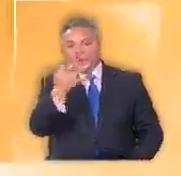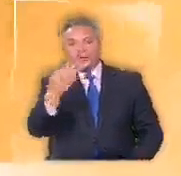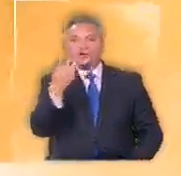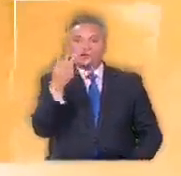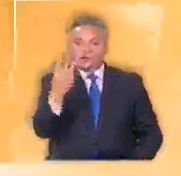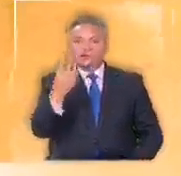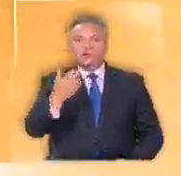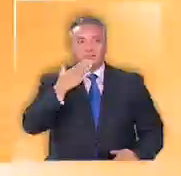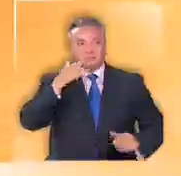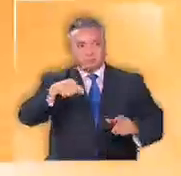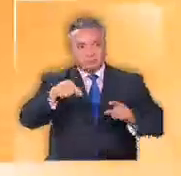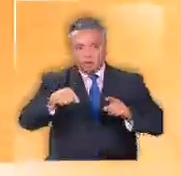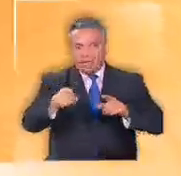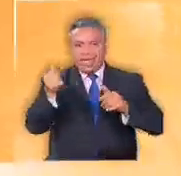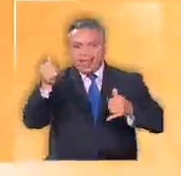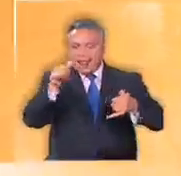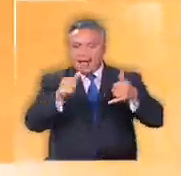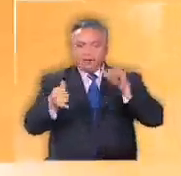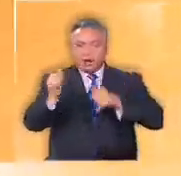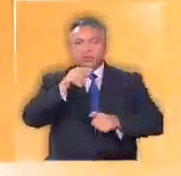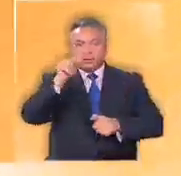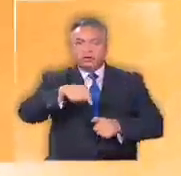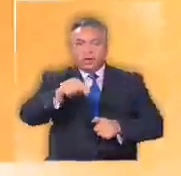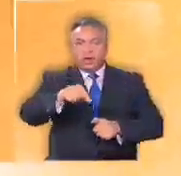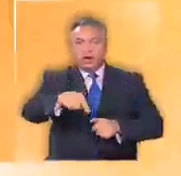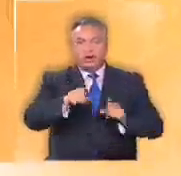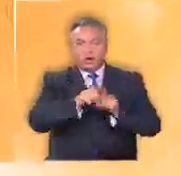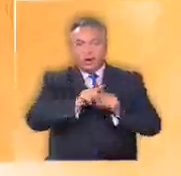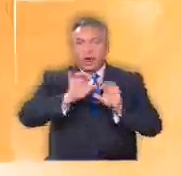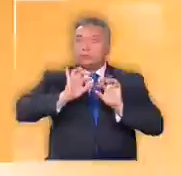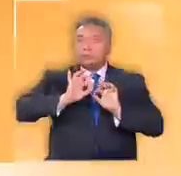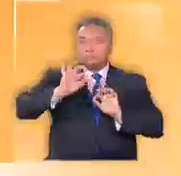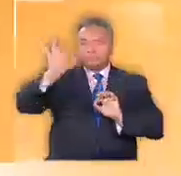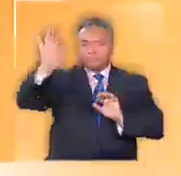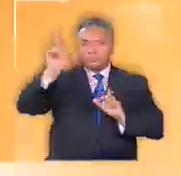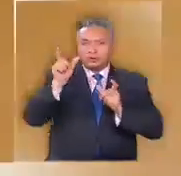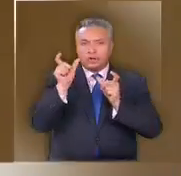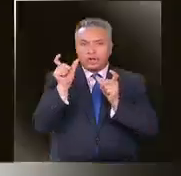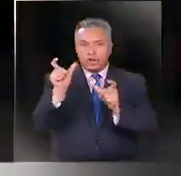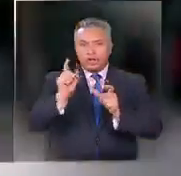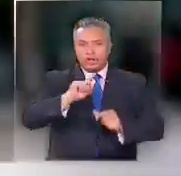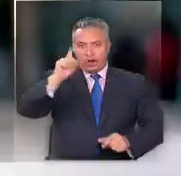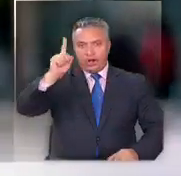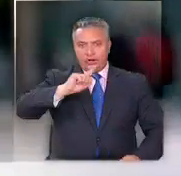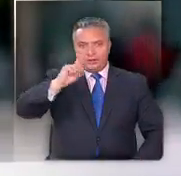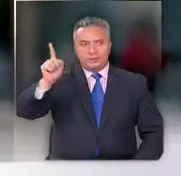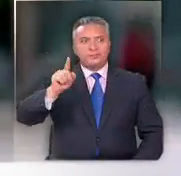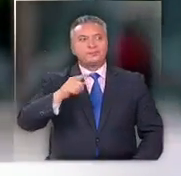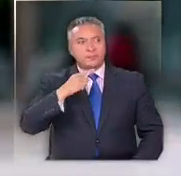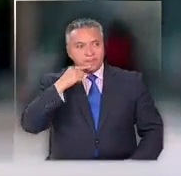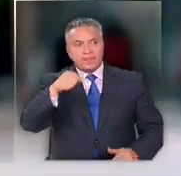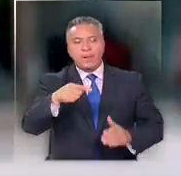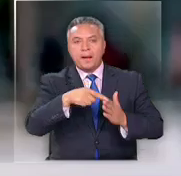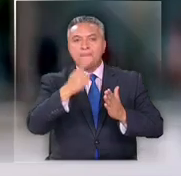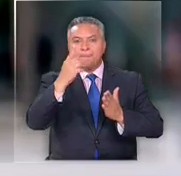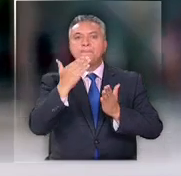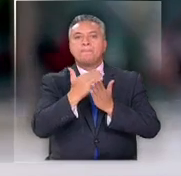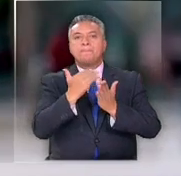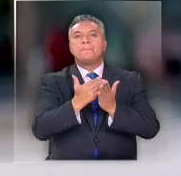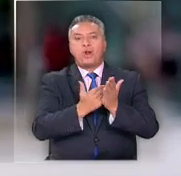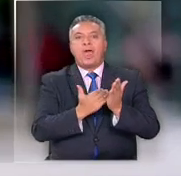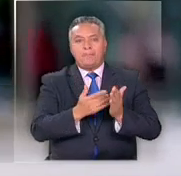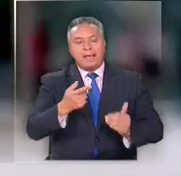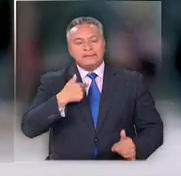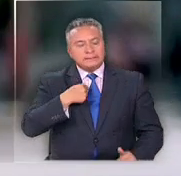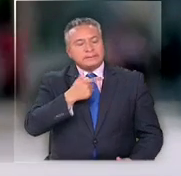controlados desde este laboratorio de forma remota. Y ya comienza a ser un programa que pretende